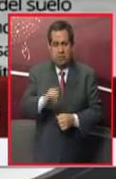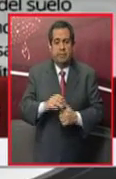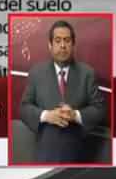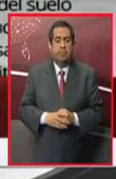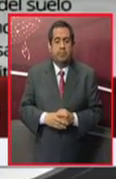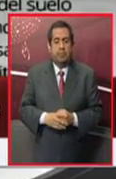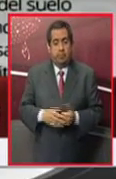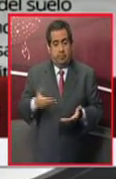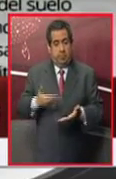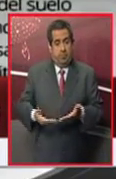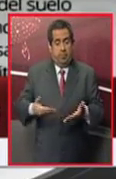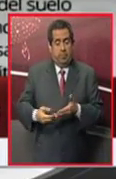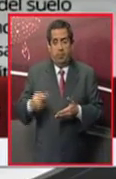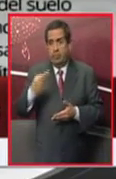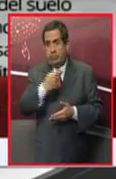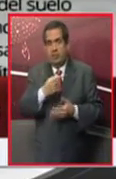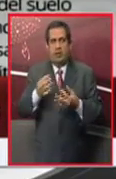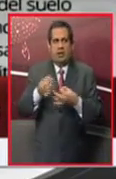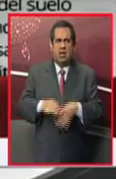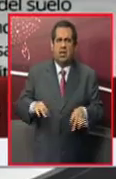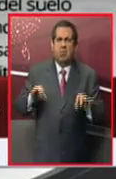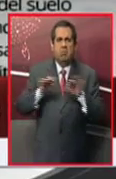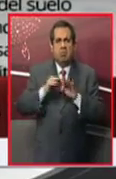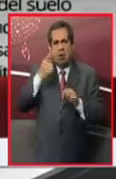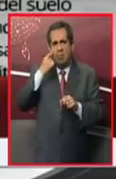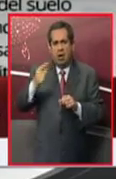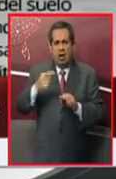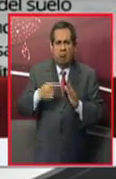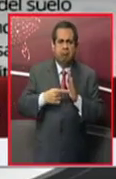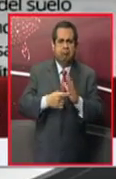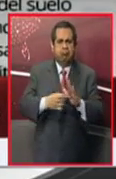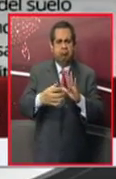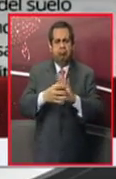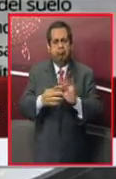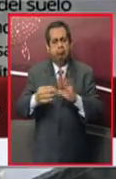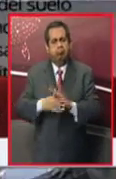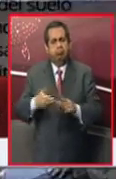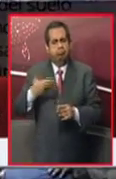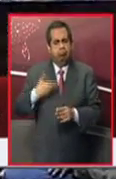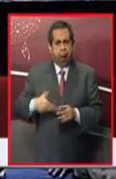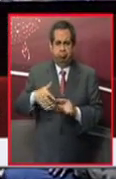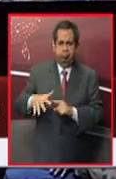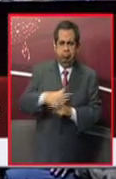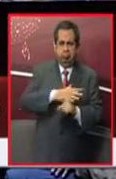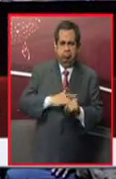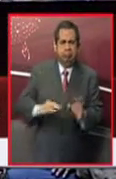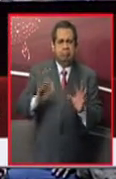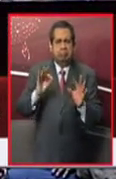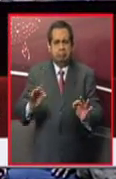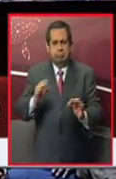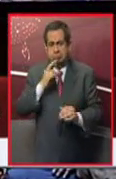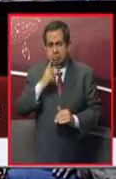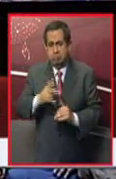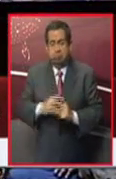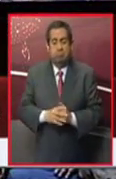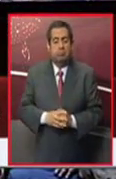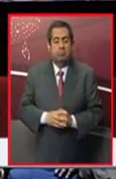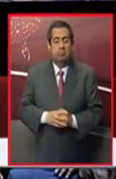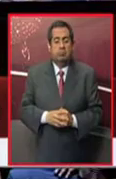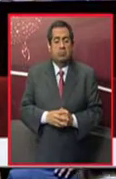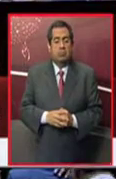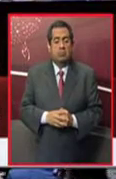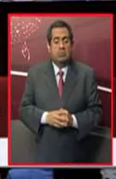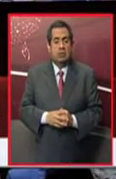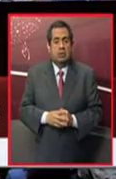presente iniciativa es de vital importancia para preservar nuestro ecosistema forestales. El